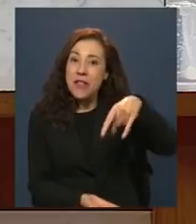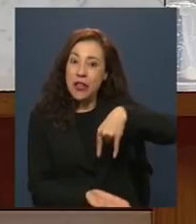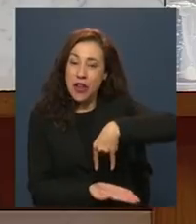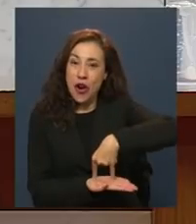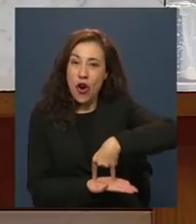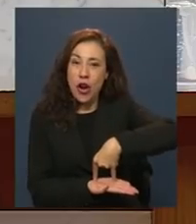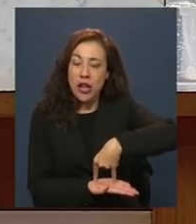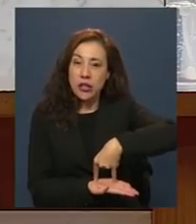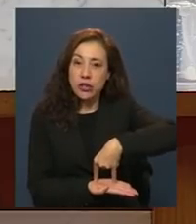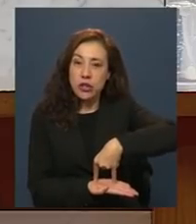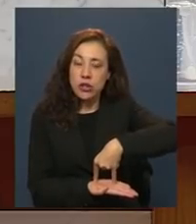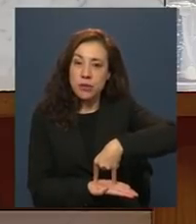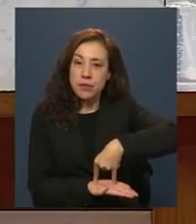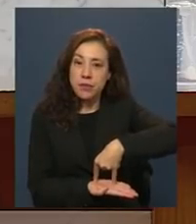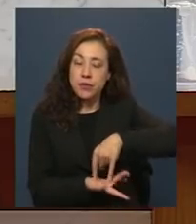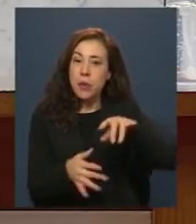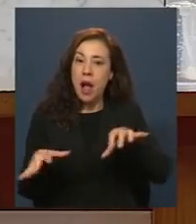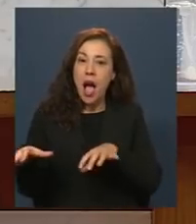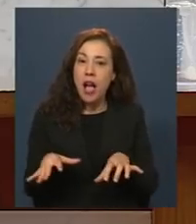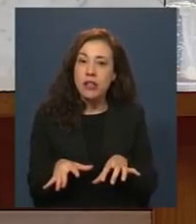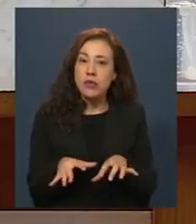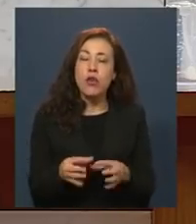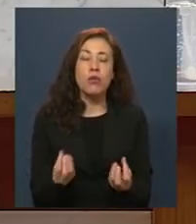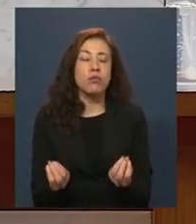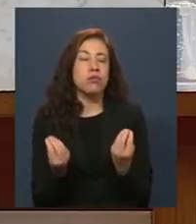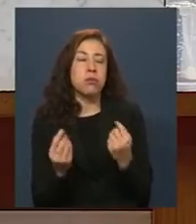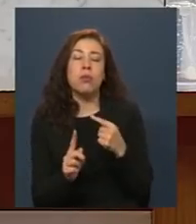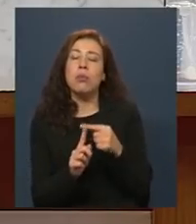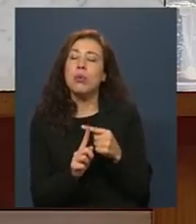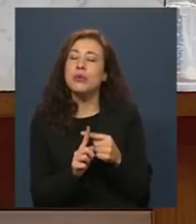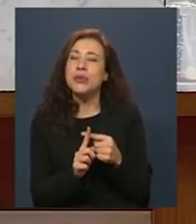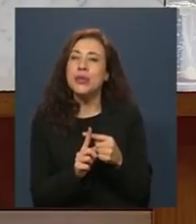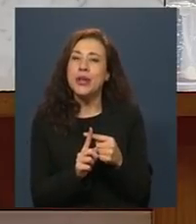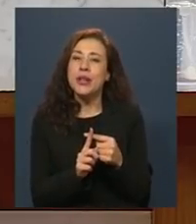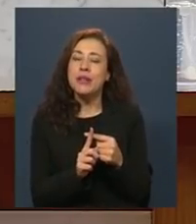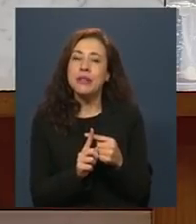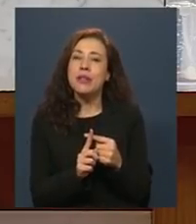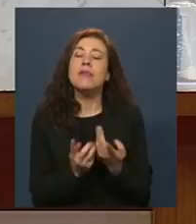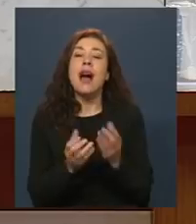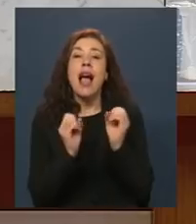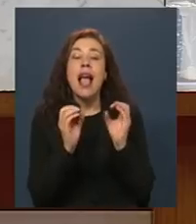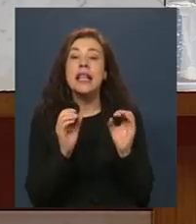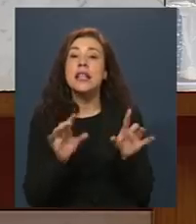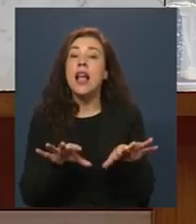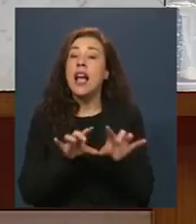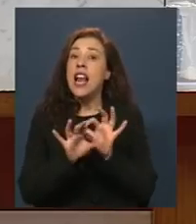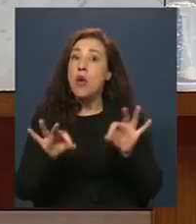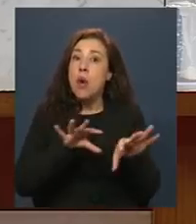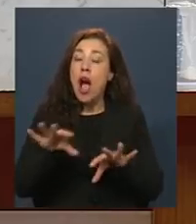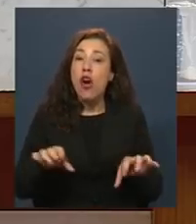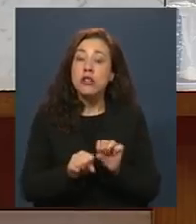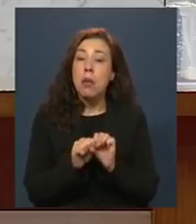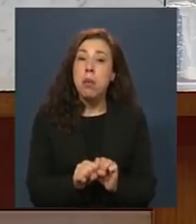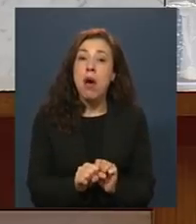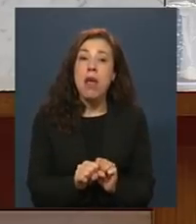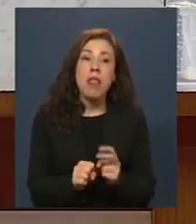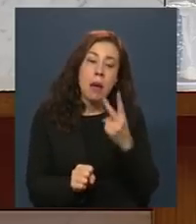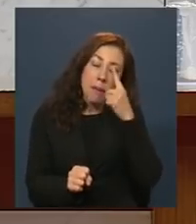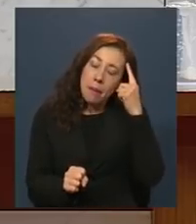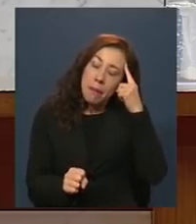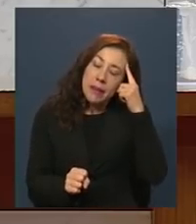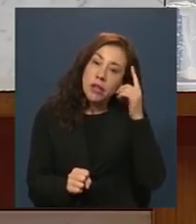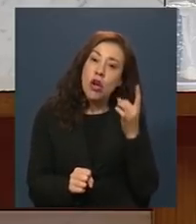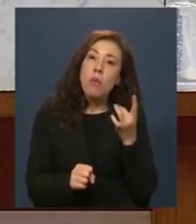Nacional, un evento auspicioso, porque enseña que nada puede desdeñarse como